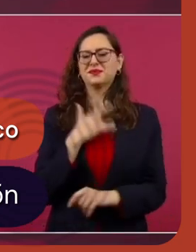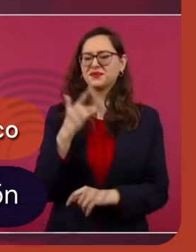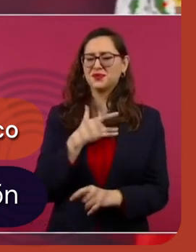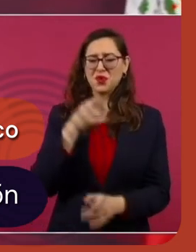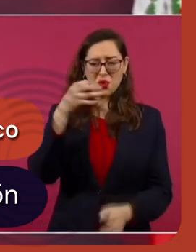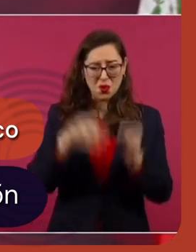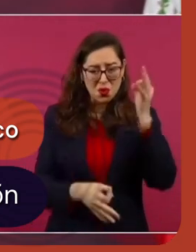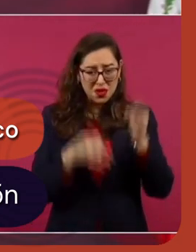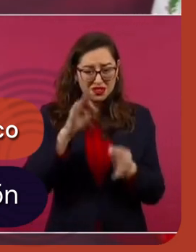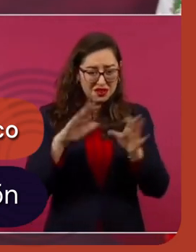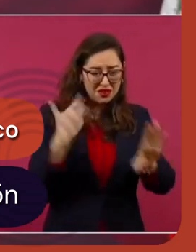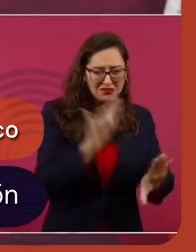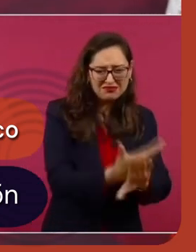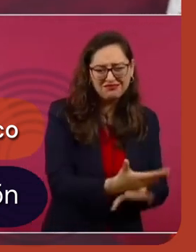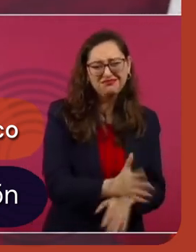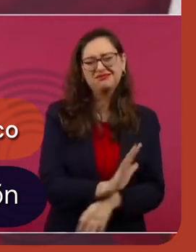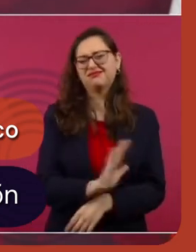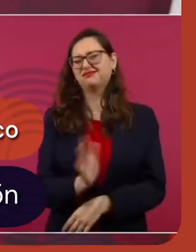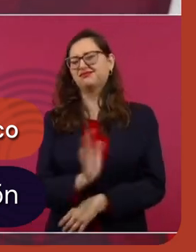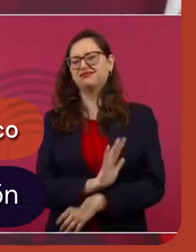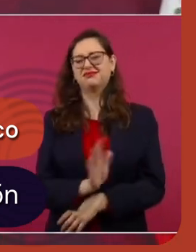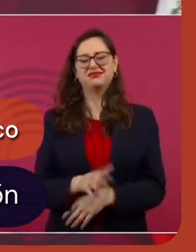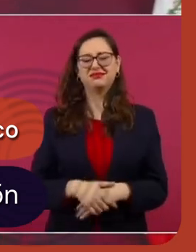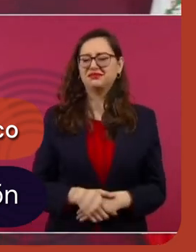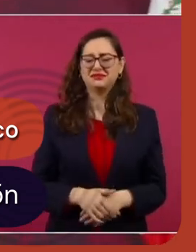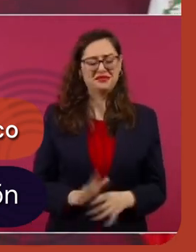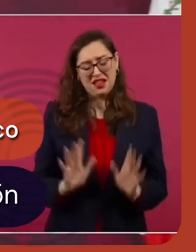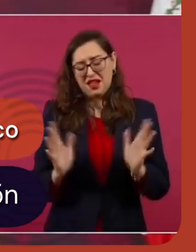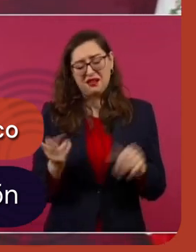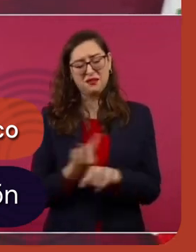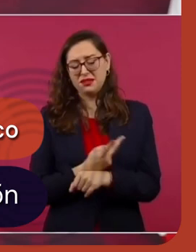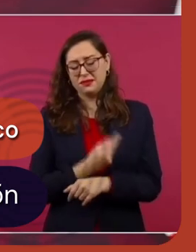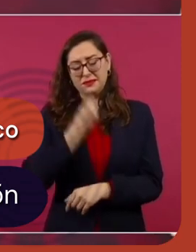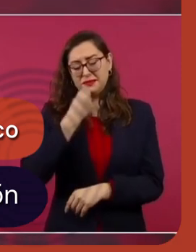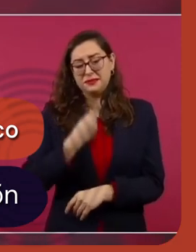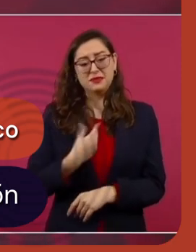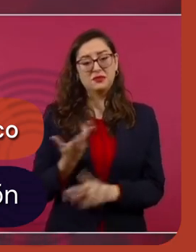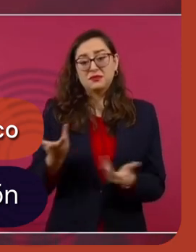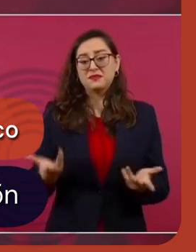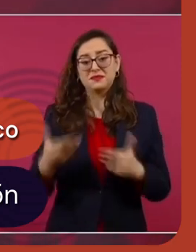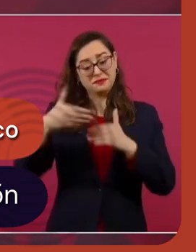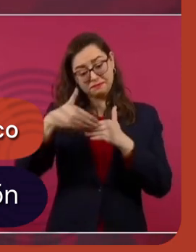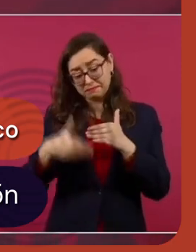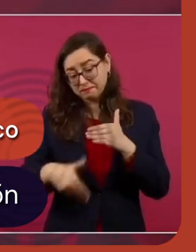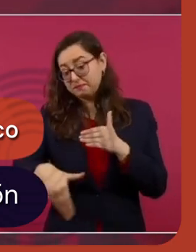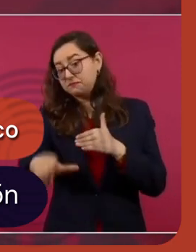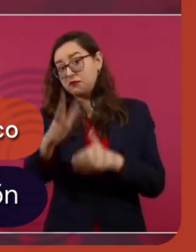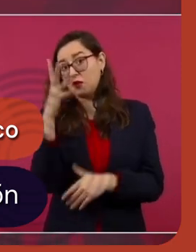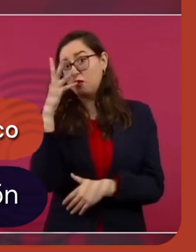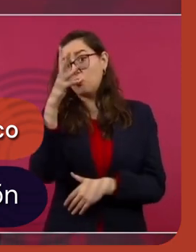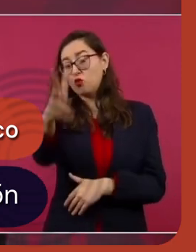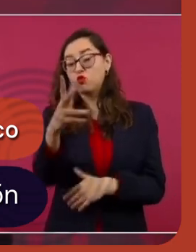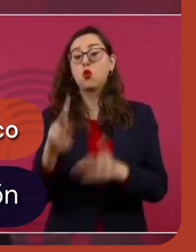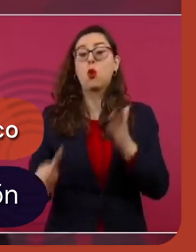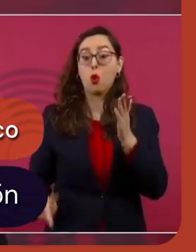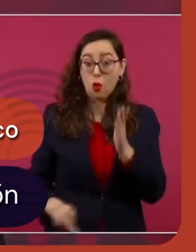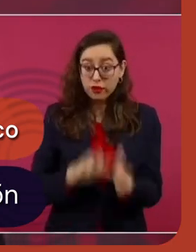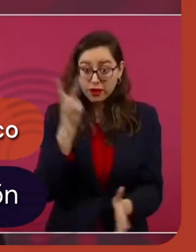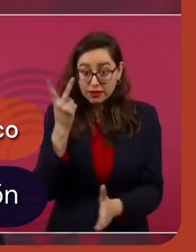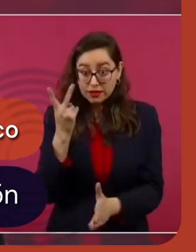adelante, el que no se repitieran los casos de corrupción que